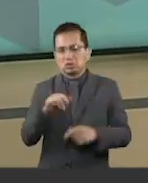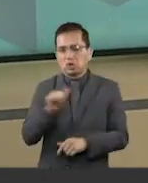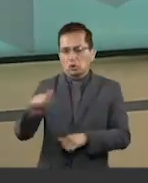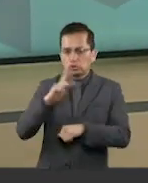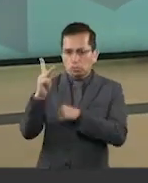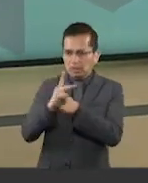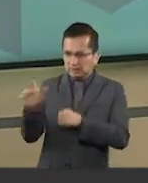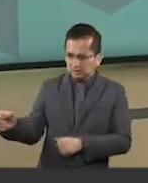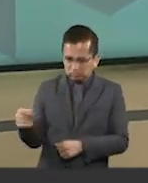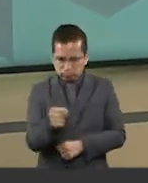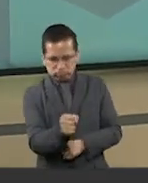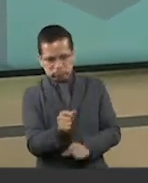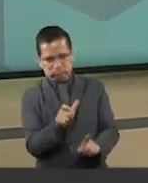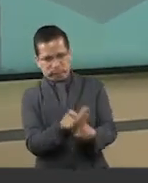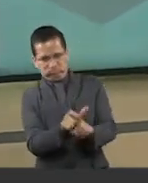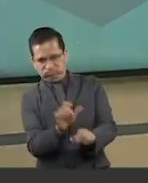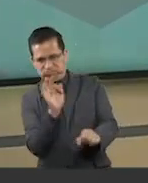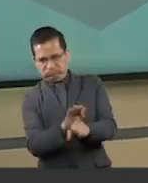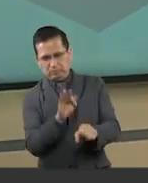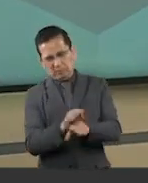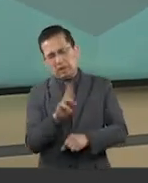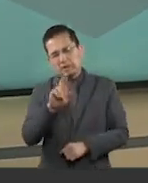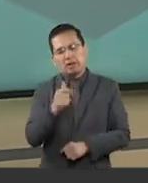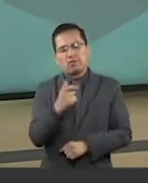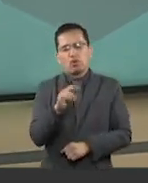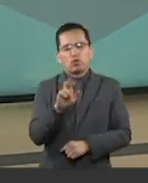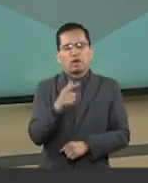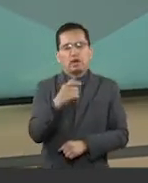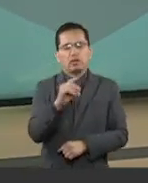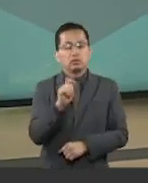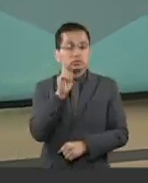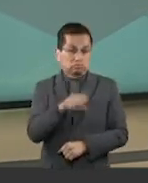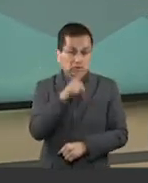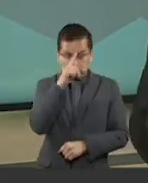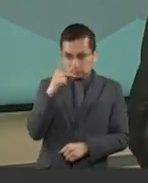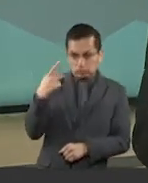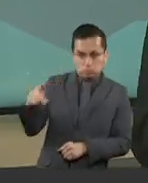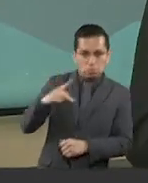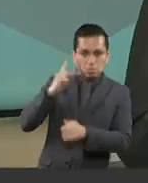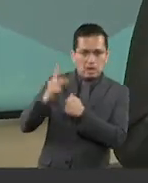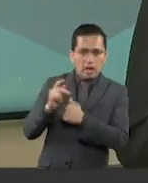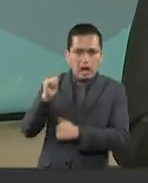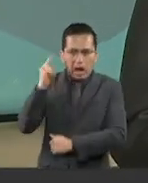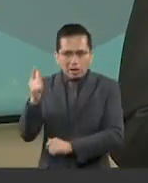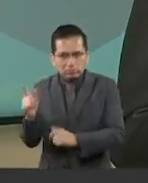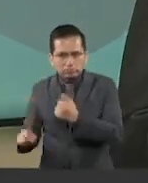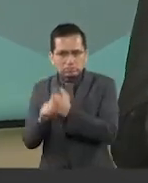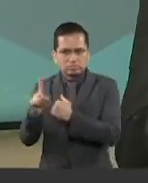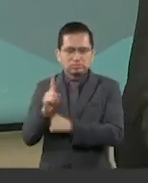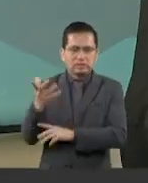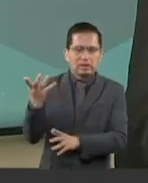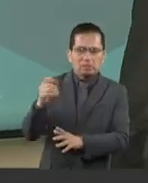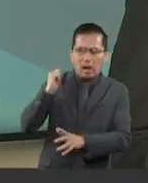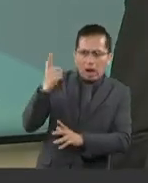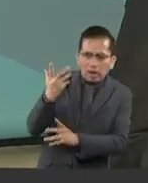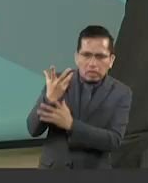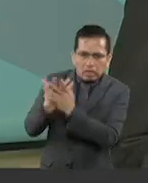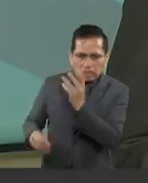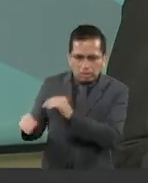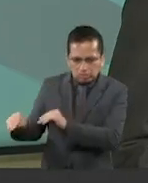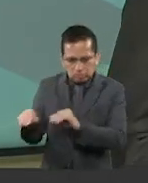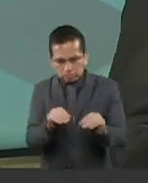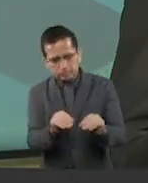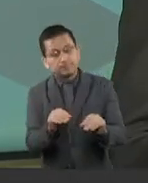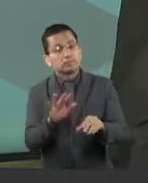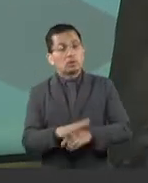son personas que huyen de conflictos que viven literalmente persecuciones en sus países de origen y por esto el derecho internacional